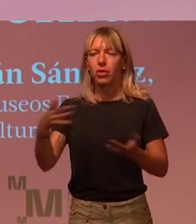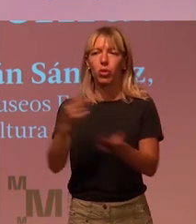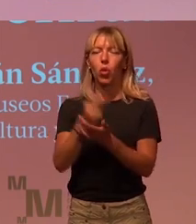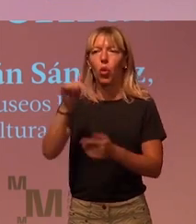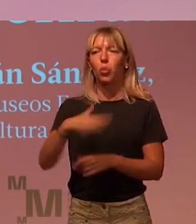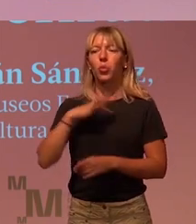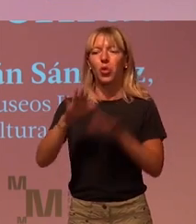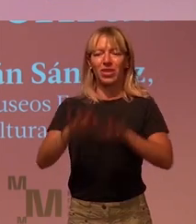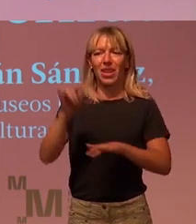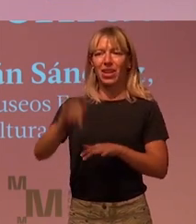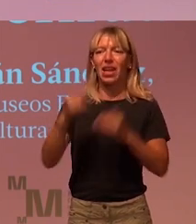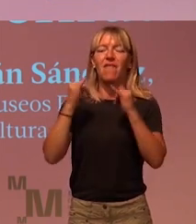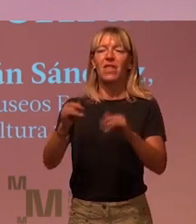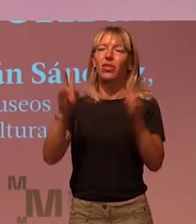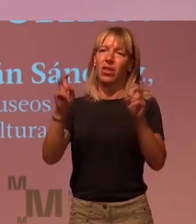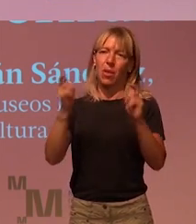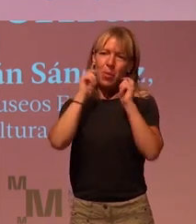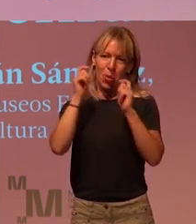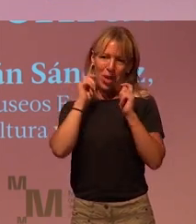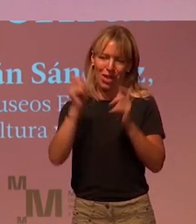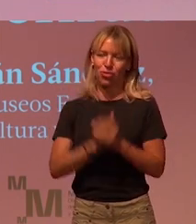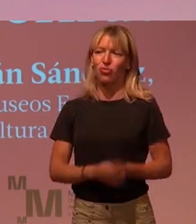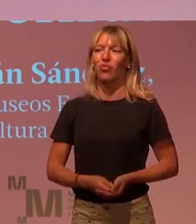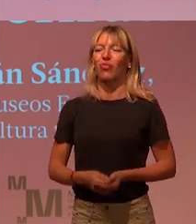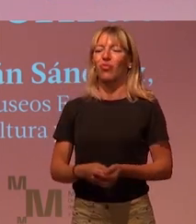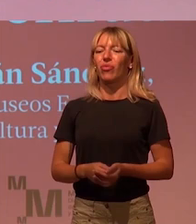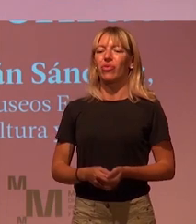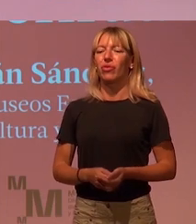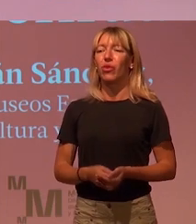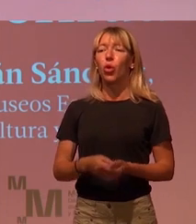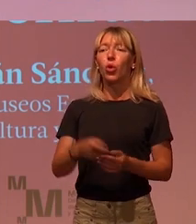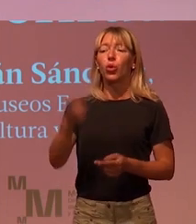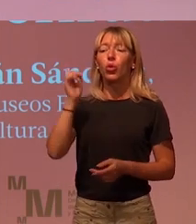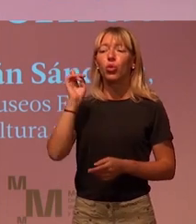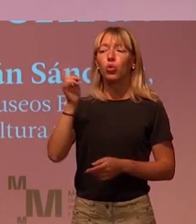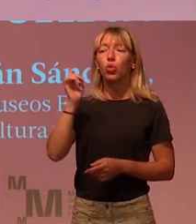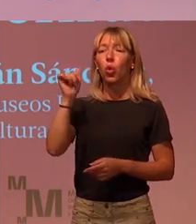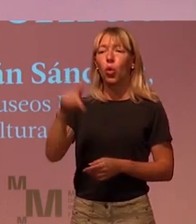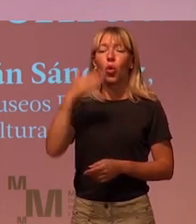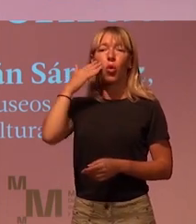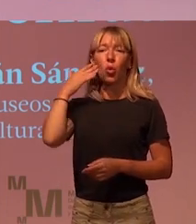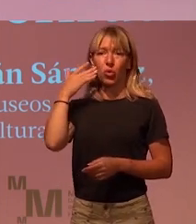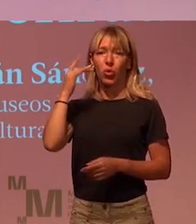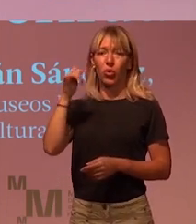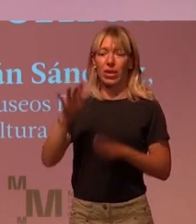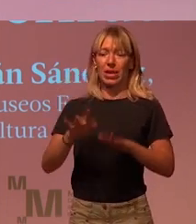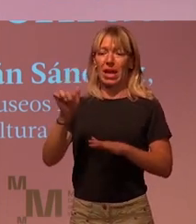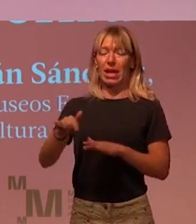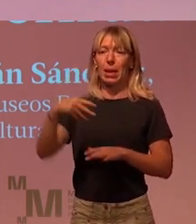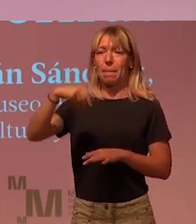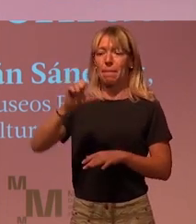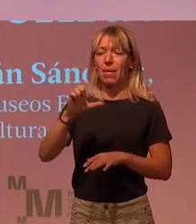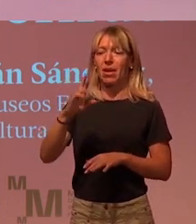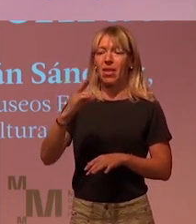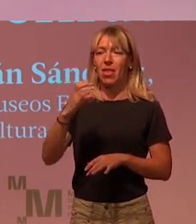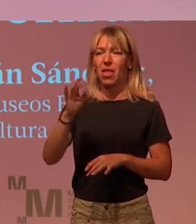hoy en este evento de cumpleaños. Y no solo tenemos hoy el honor de tener aquí a Mercedes